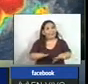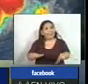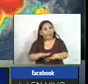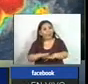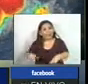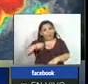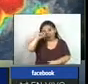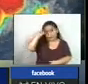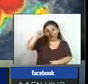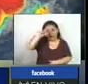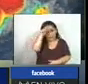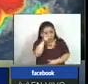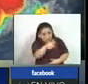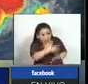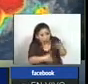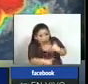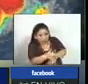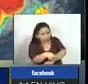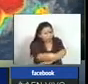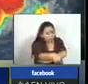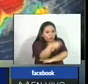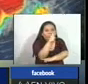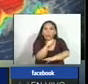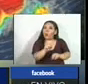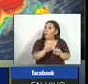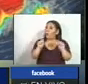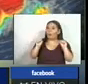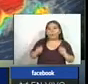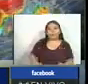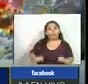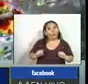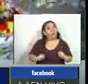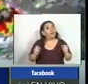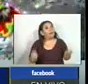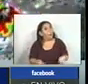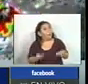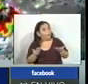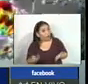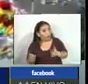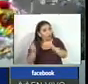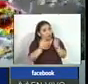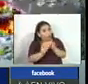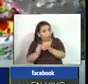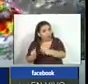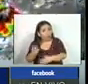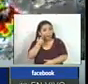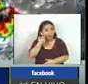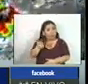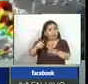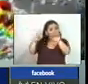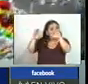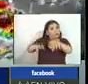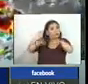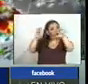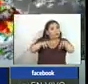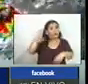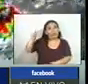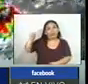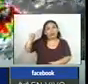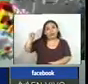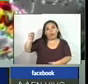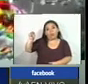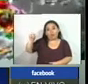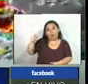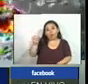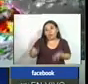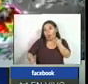actividad marítima en estas zonas, ya que según pronósticos, la tormenta tropical nana se podría convertir en huracán